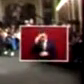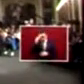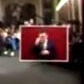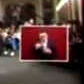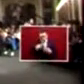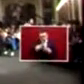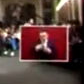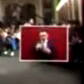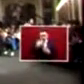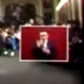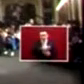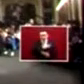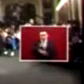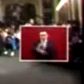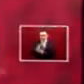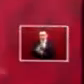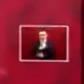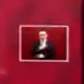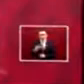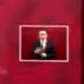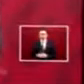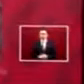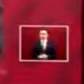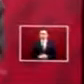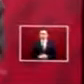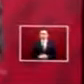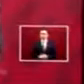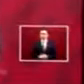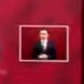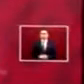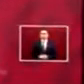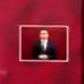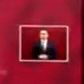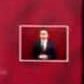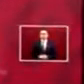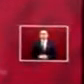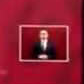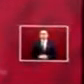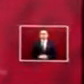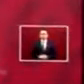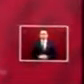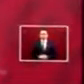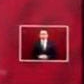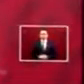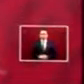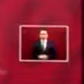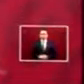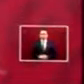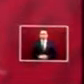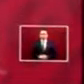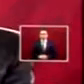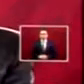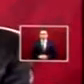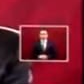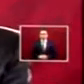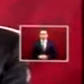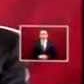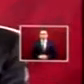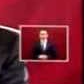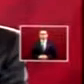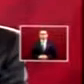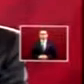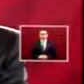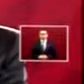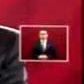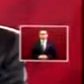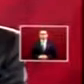a representantes populares. En fin, esta mañana el presidente ha lanzado una convocatoria nacional para que